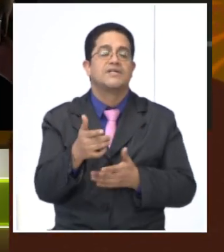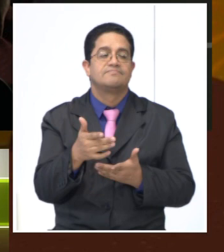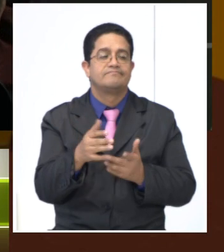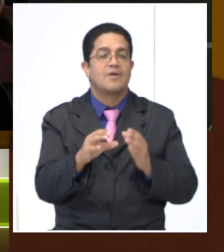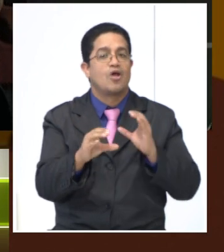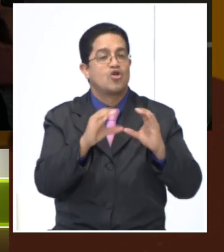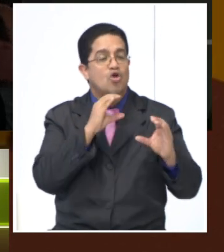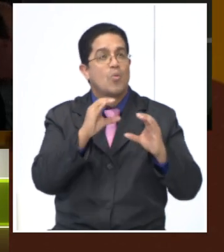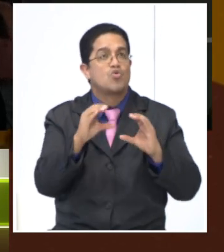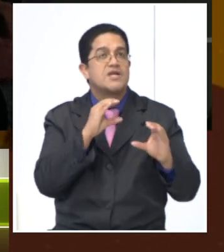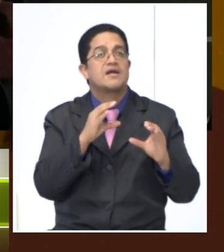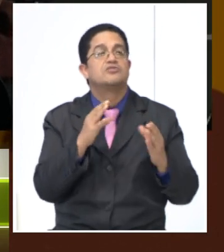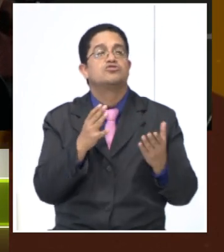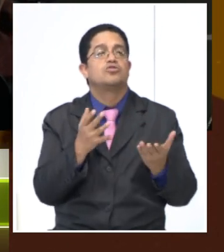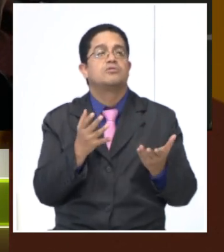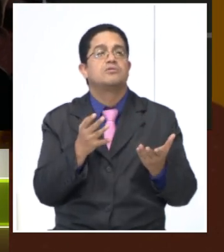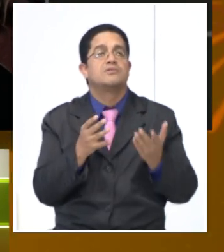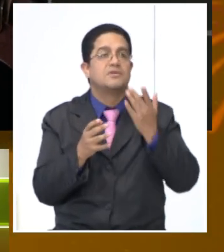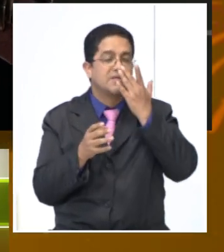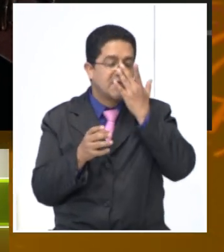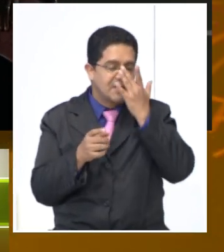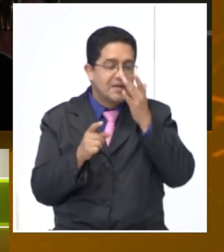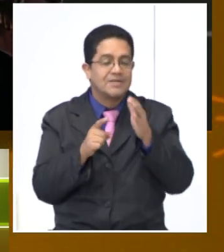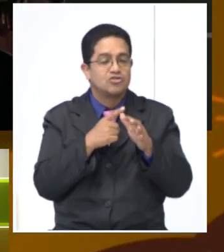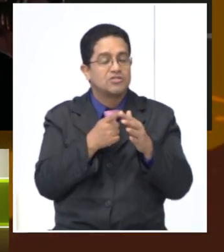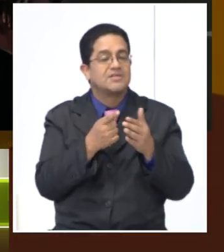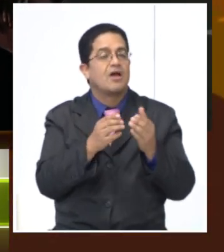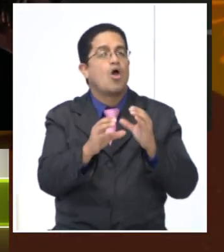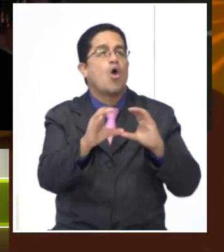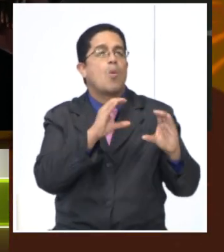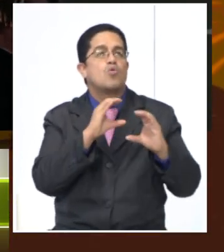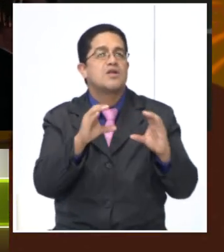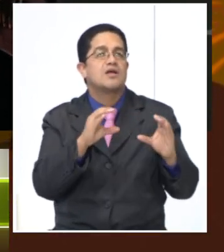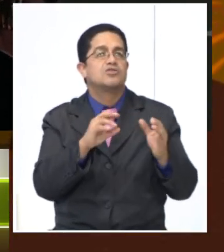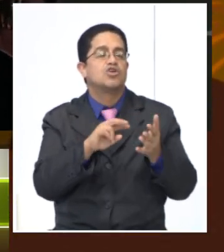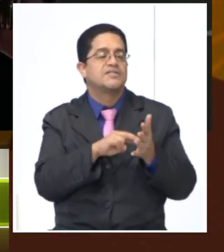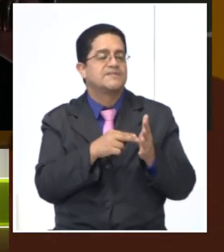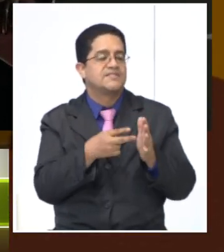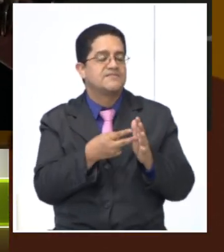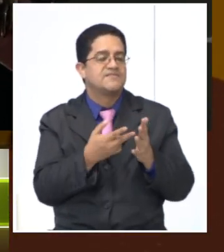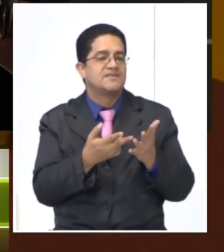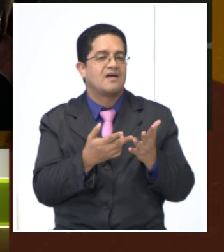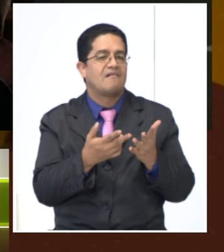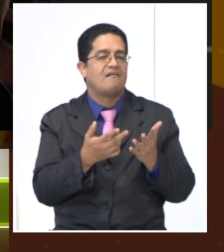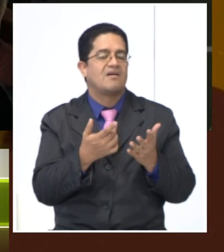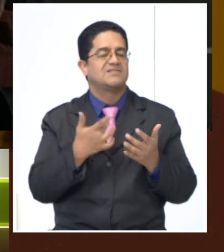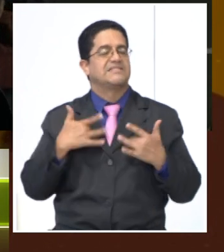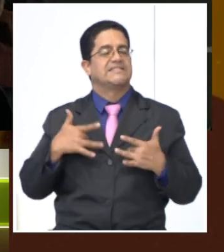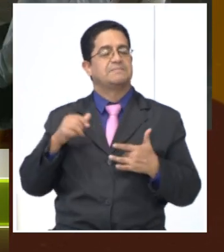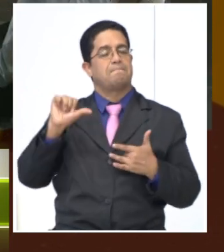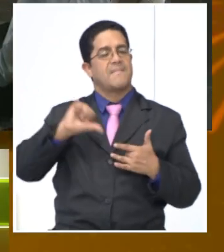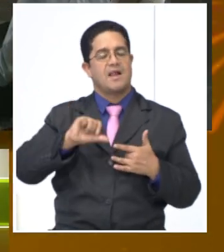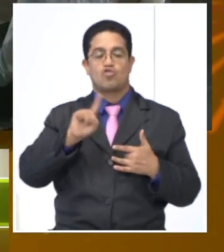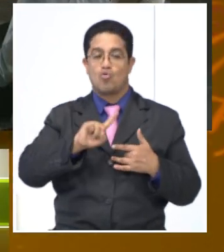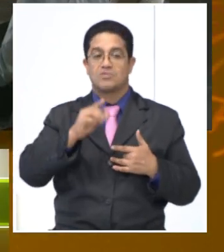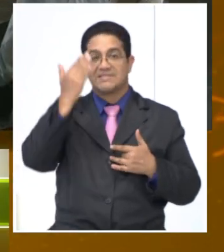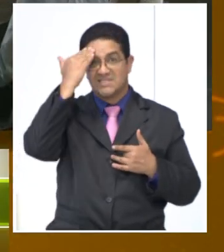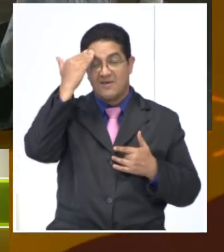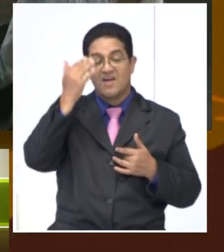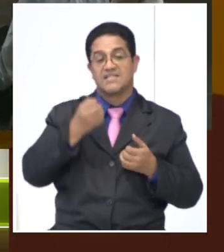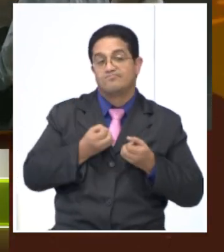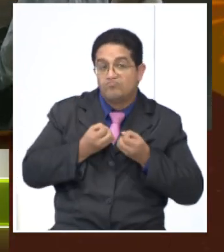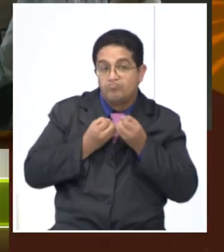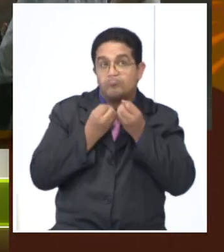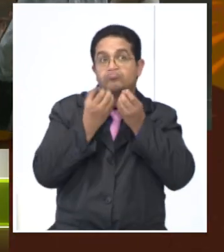comunicación asertiva. Y para tener comunicación asertiva no precisamente debes pasar por un malestar, sino el hecho de saber expresarte,